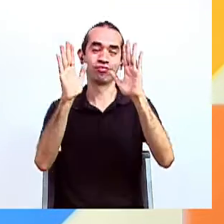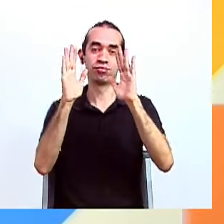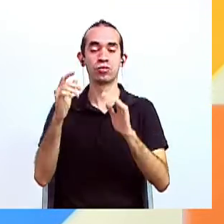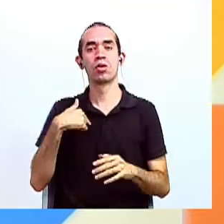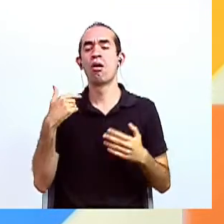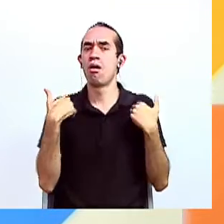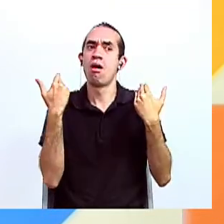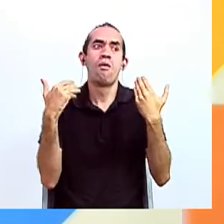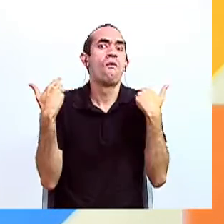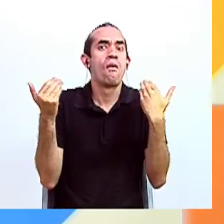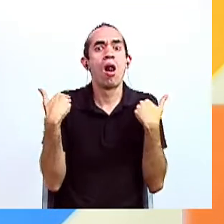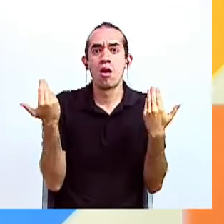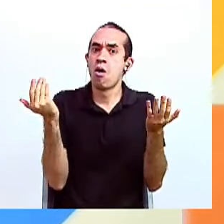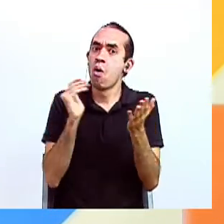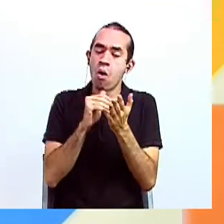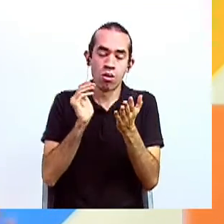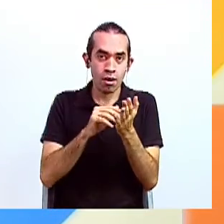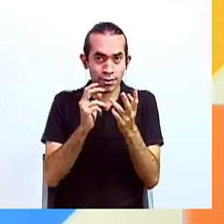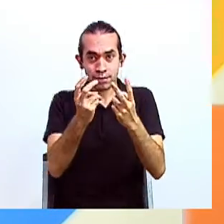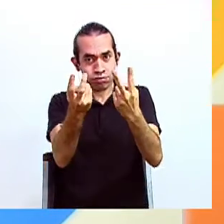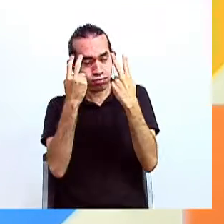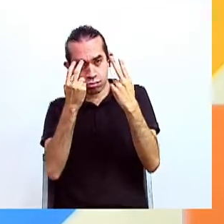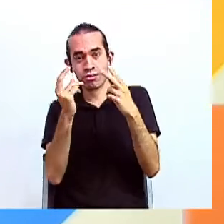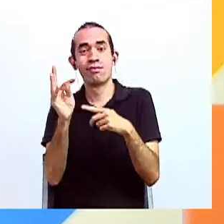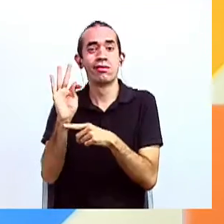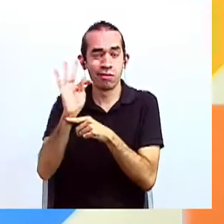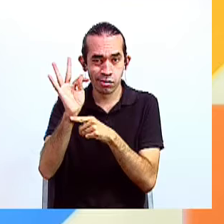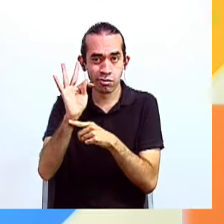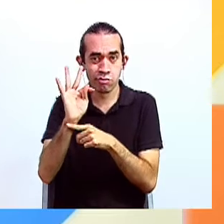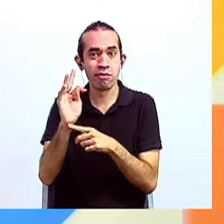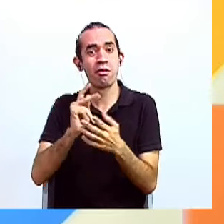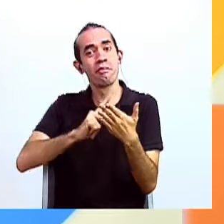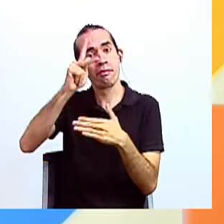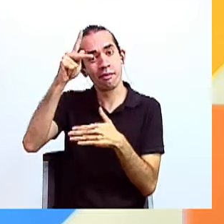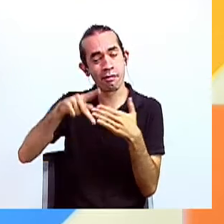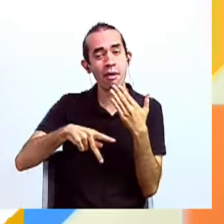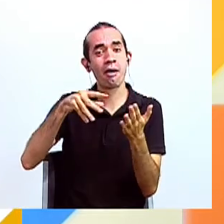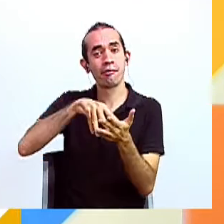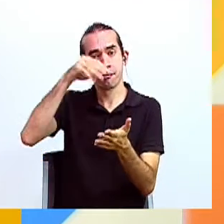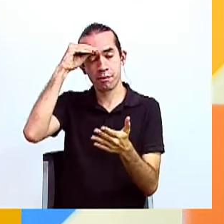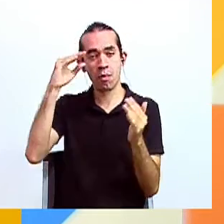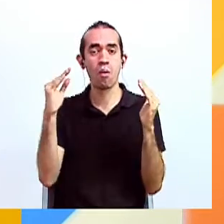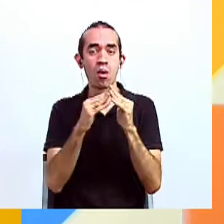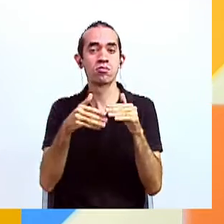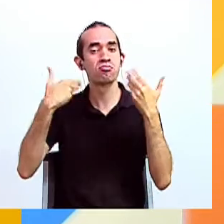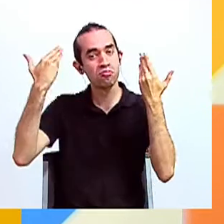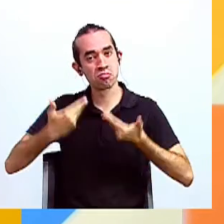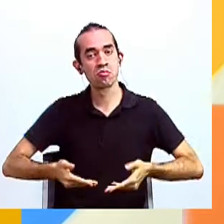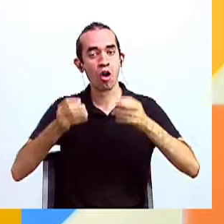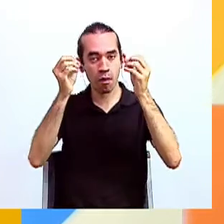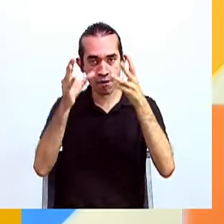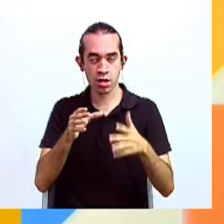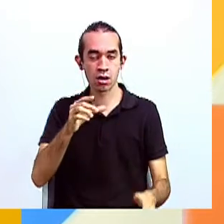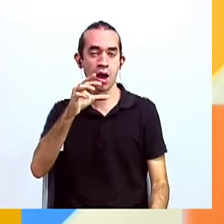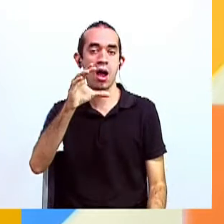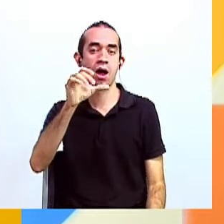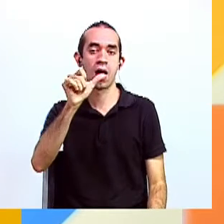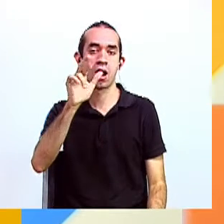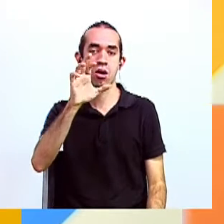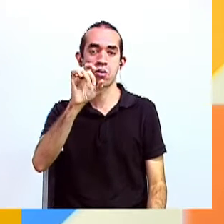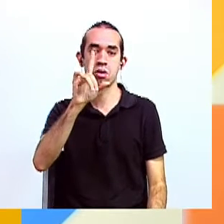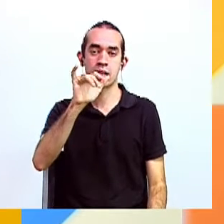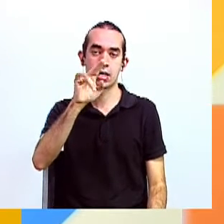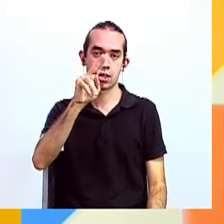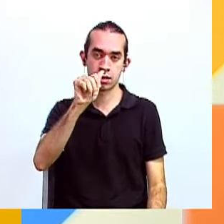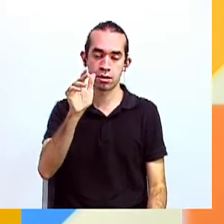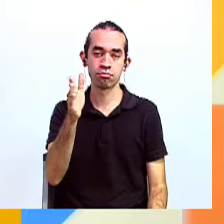de estar nuevamente llegando a sus hogares a través de su programa Aprendo en Casa. Soy la profesora Carolina Serrano Guillén